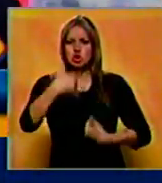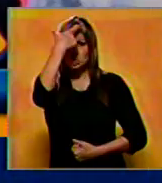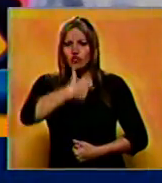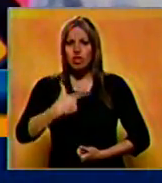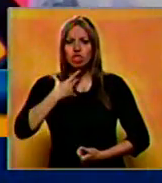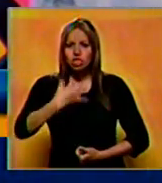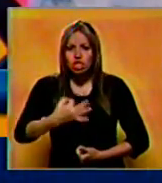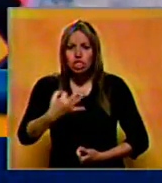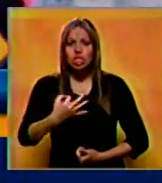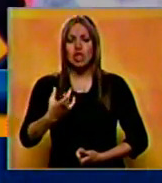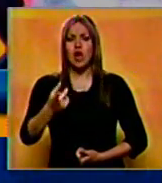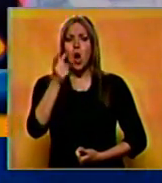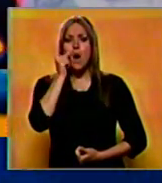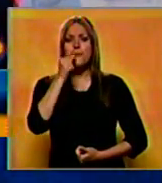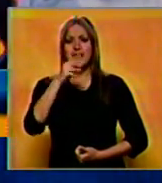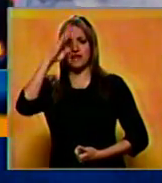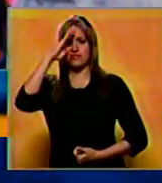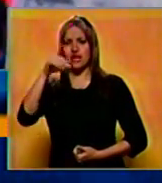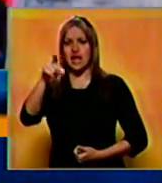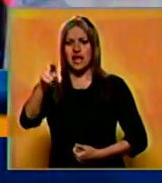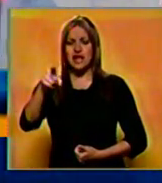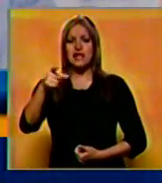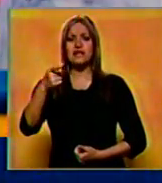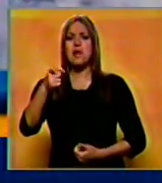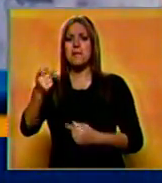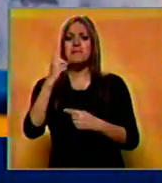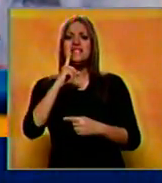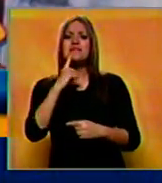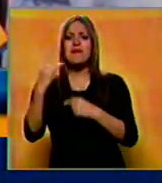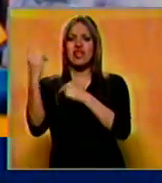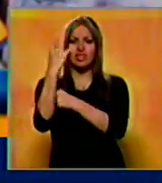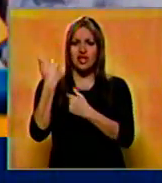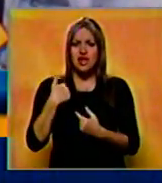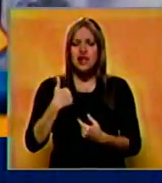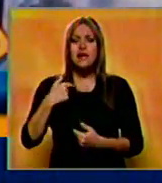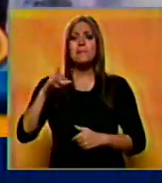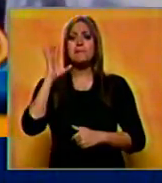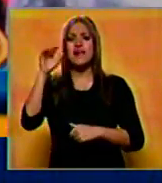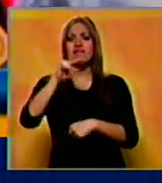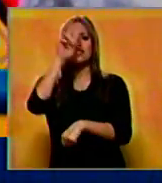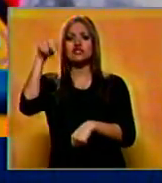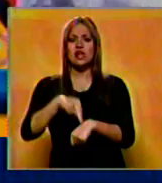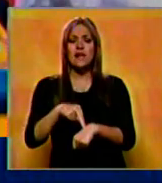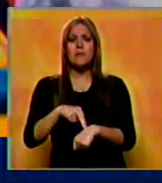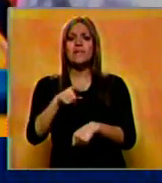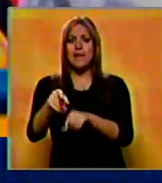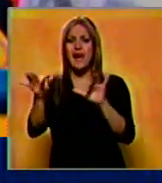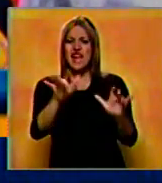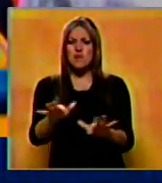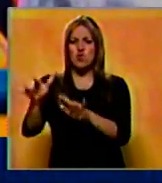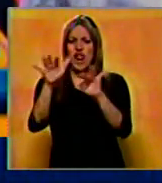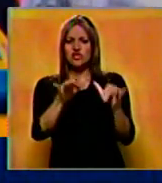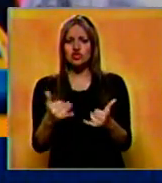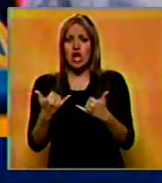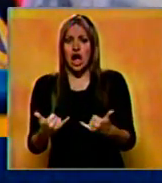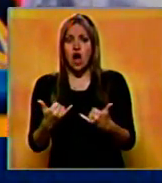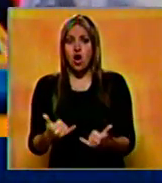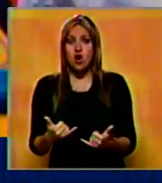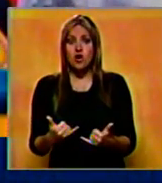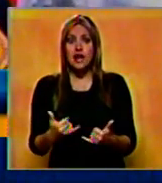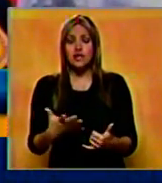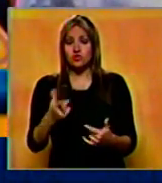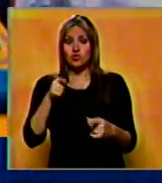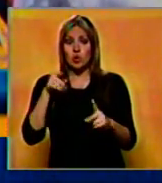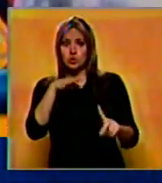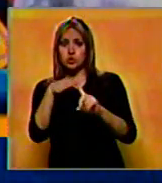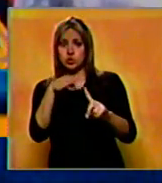por el general Carlos Osorio, quien aparte de haber mentido al país nacional, está manipulando y entrando en una